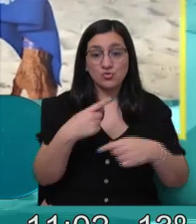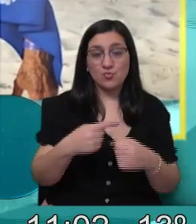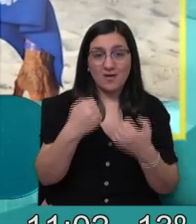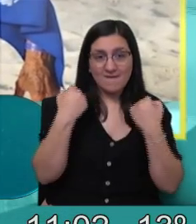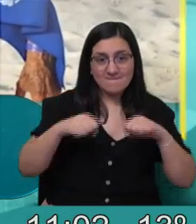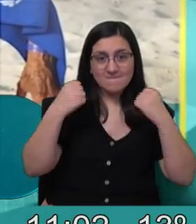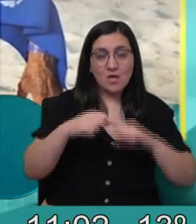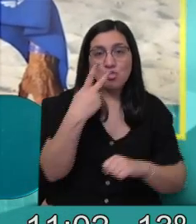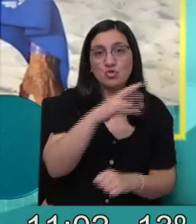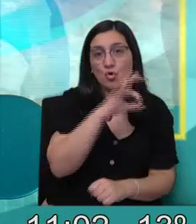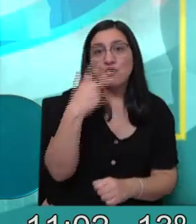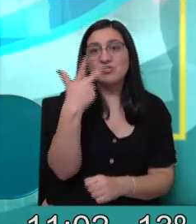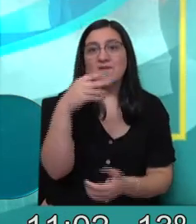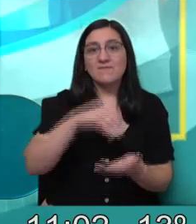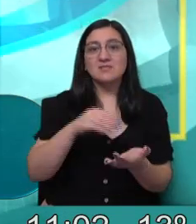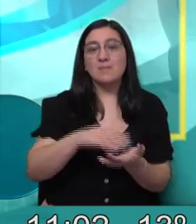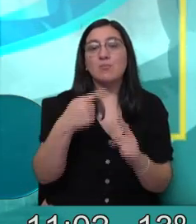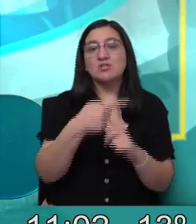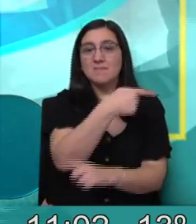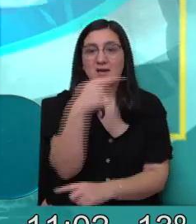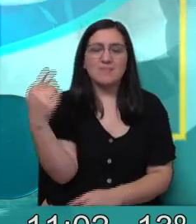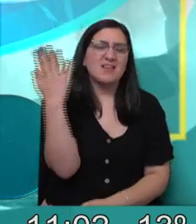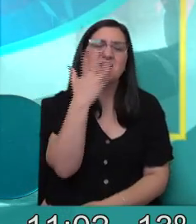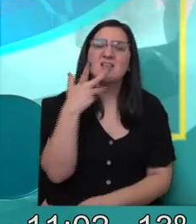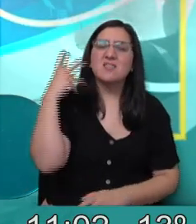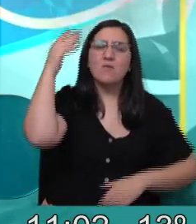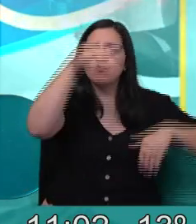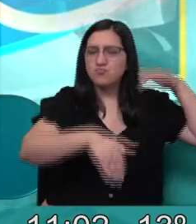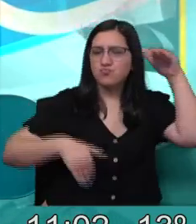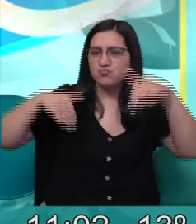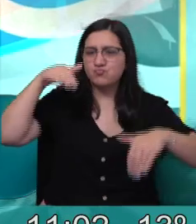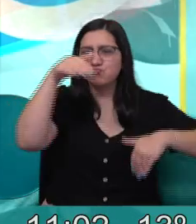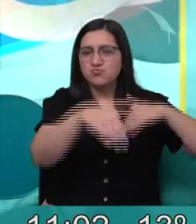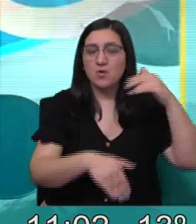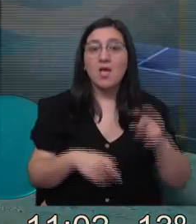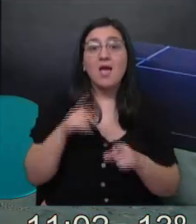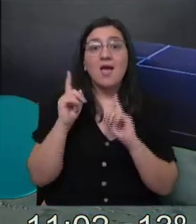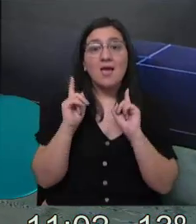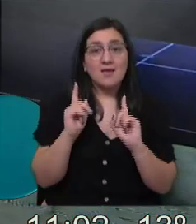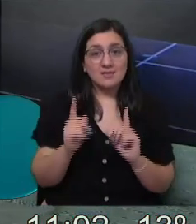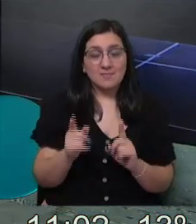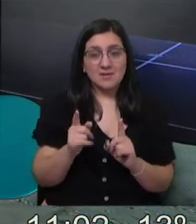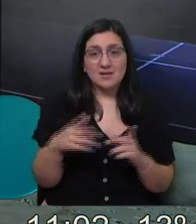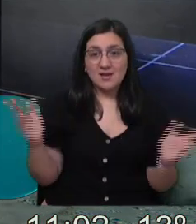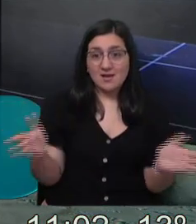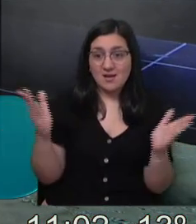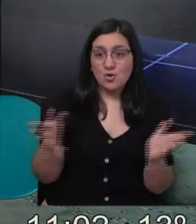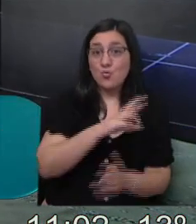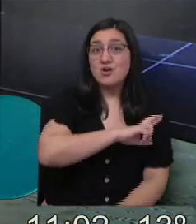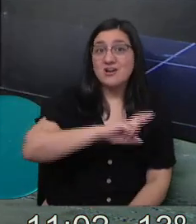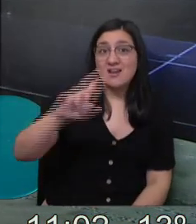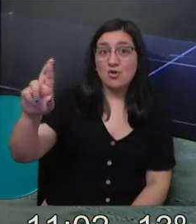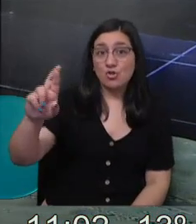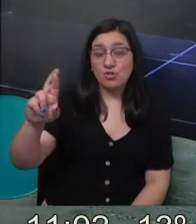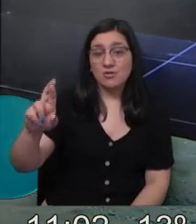veces por semana porque le apasionaba el mundo de las aguas y también generó un récord y